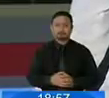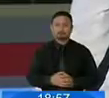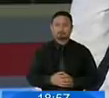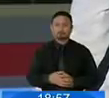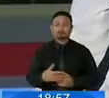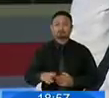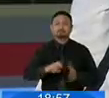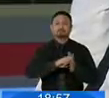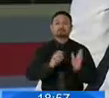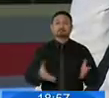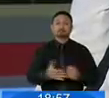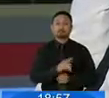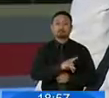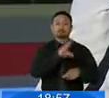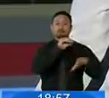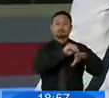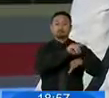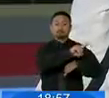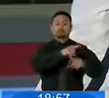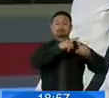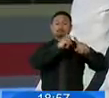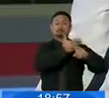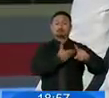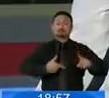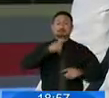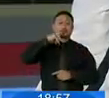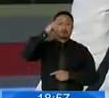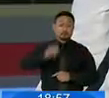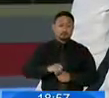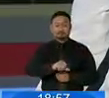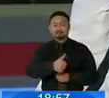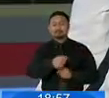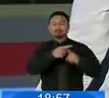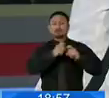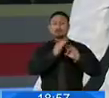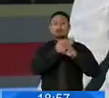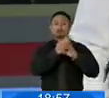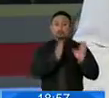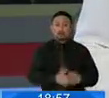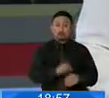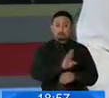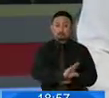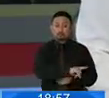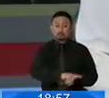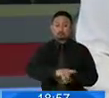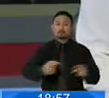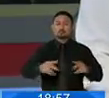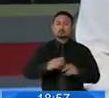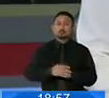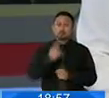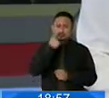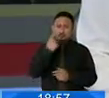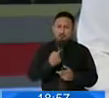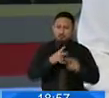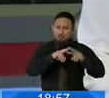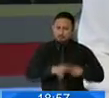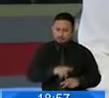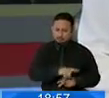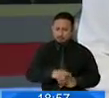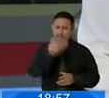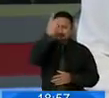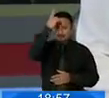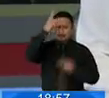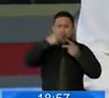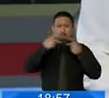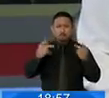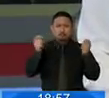Contraloría General del Estado notificó al expresidente Correa y varios exfuncionarios de su régimen sobre un examen especial al manejo de la deuda